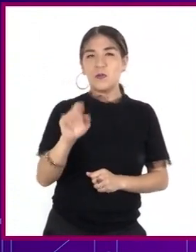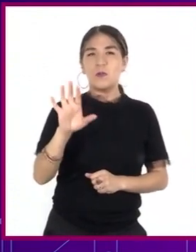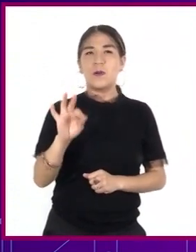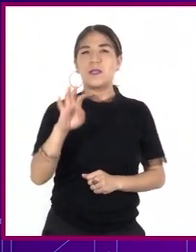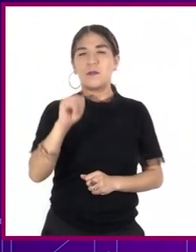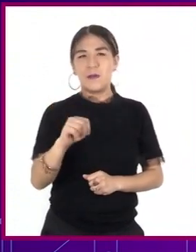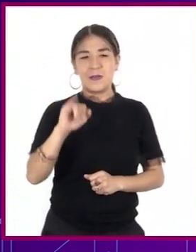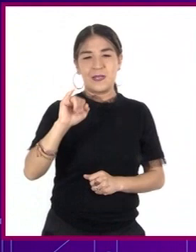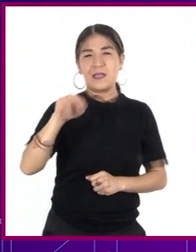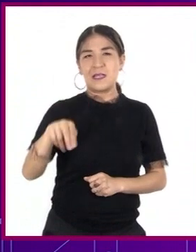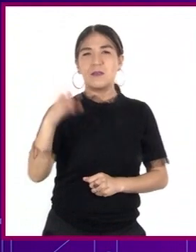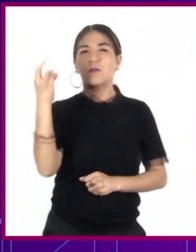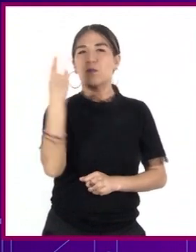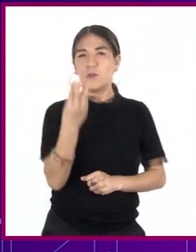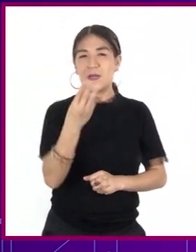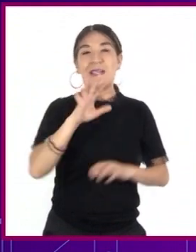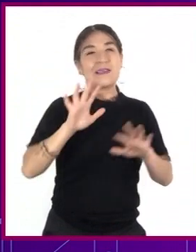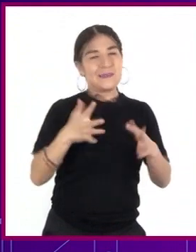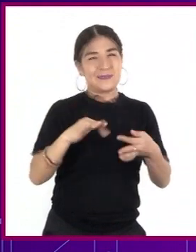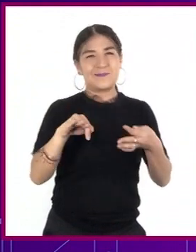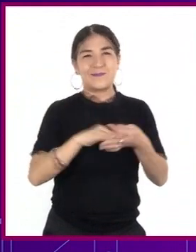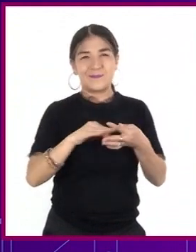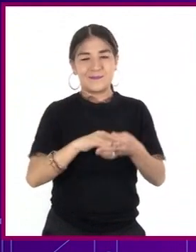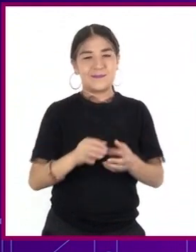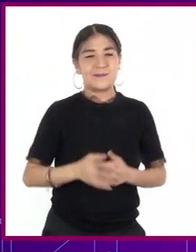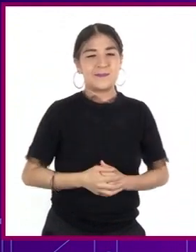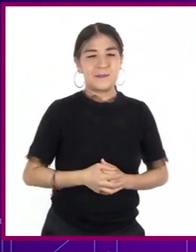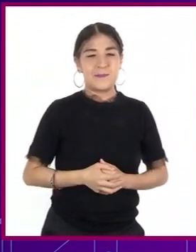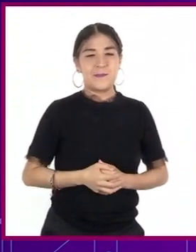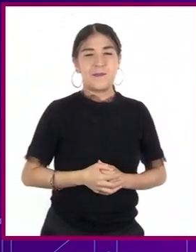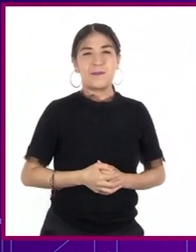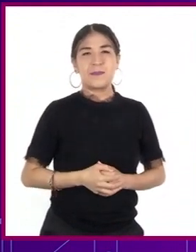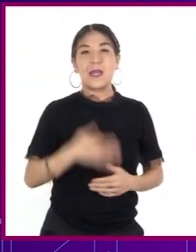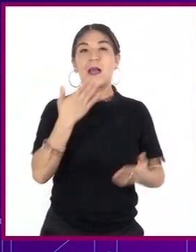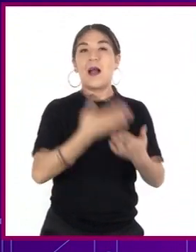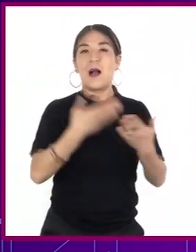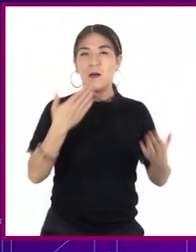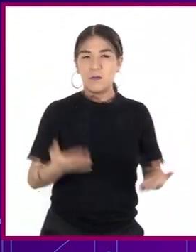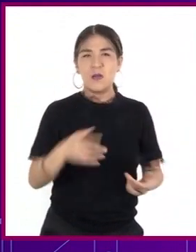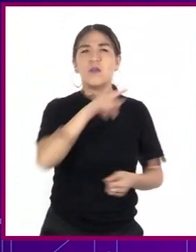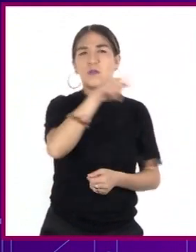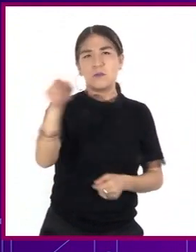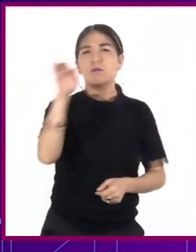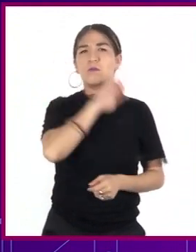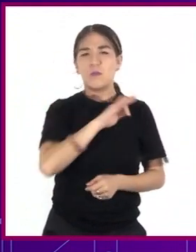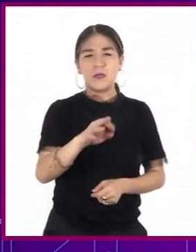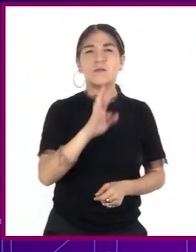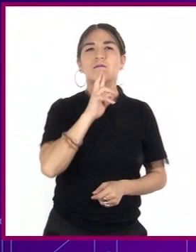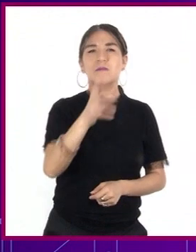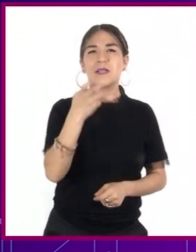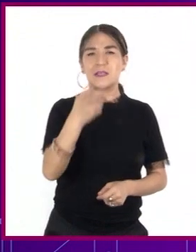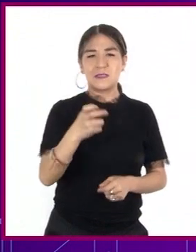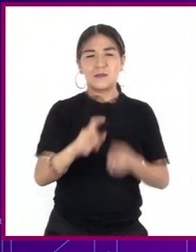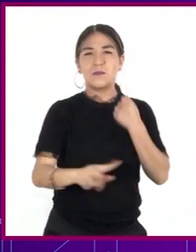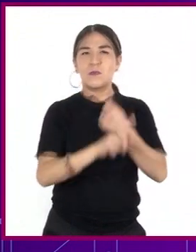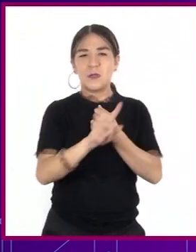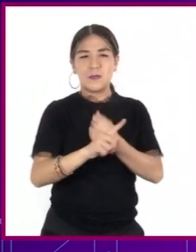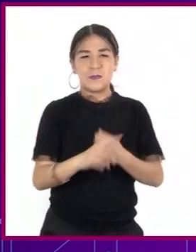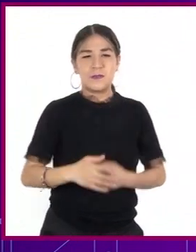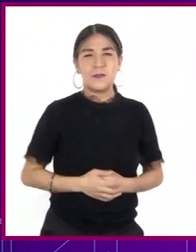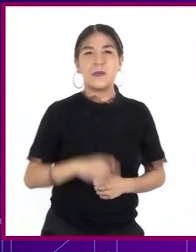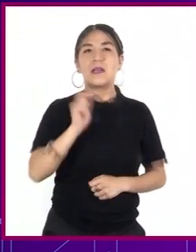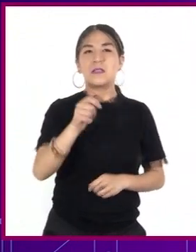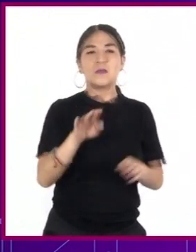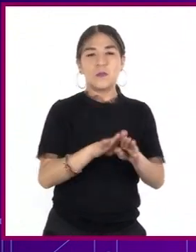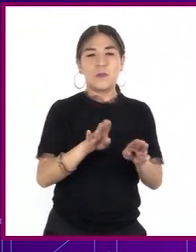5.584.49 pulgadas cúbicas aproximadamente. Ahora ya podemos dar solución al problema. Como el